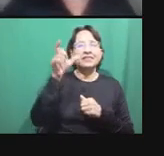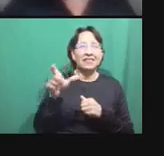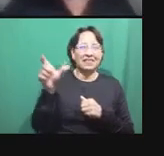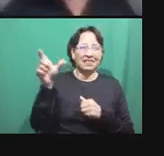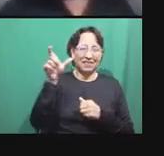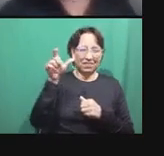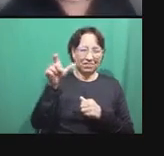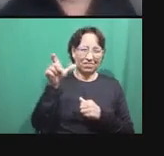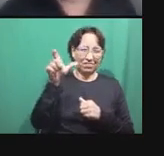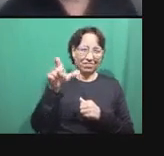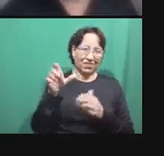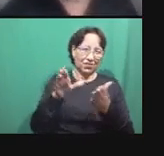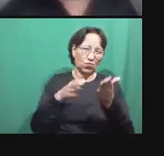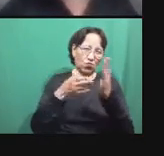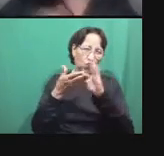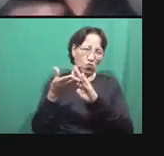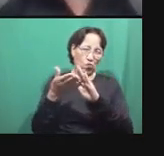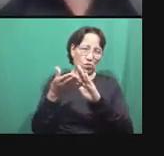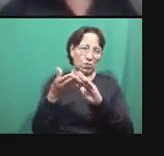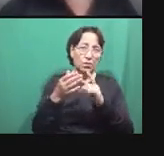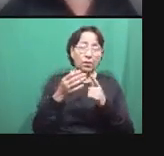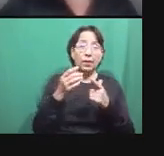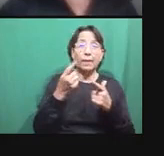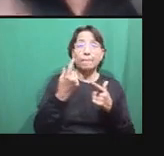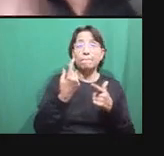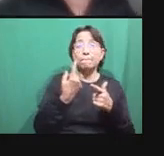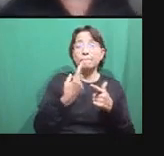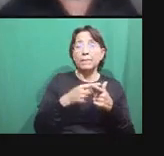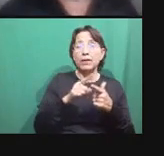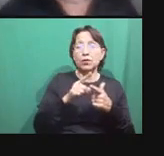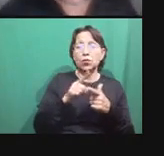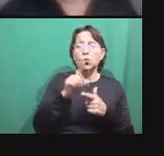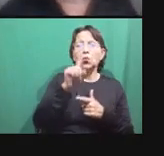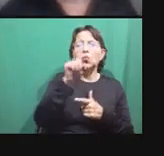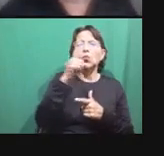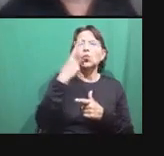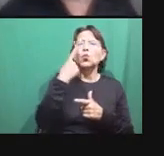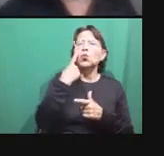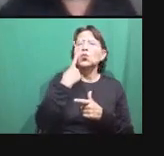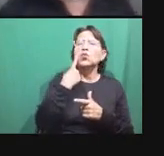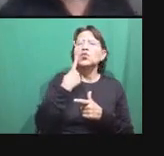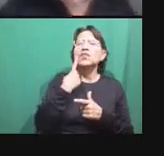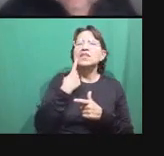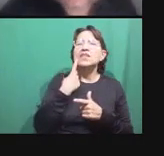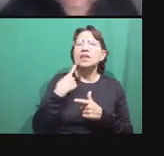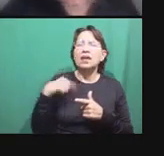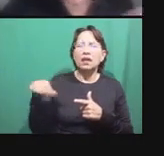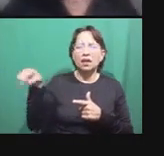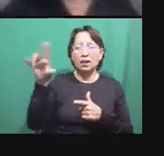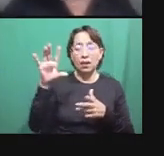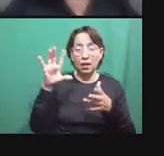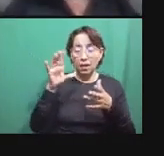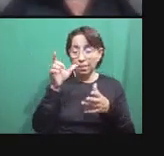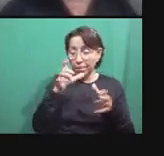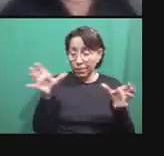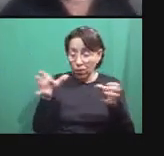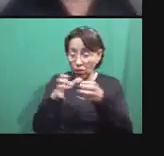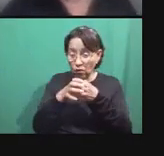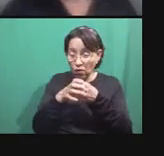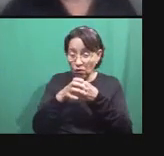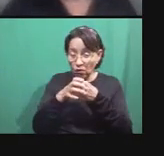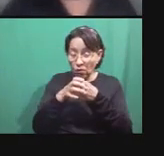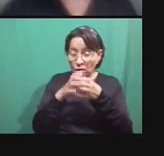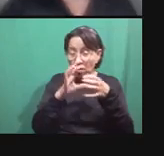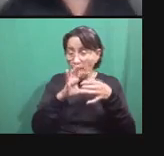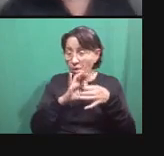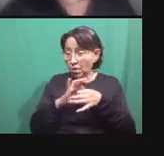pero resulta que lo hacen en un solo día un montón de chicos inconexos entre ellos, con representaciones y articulaciones que nada tienen